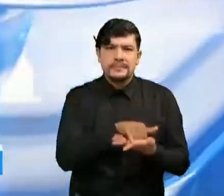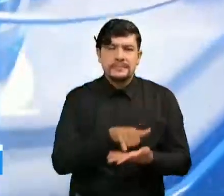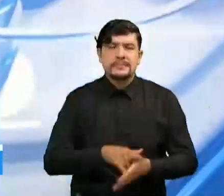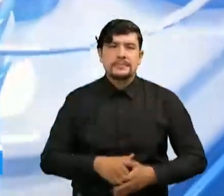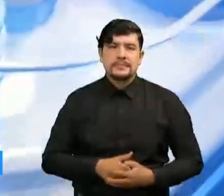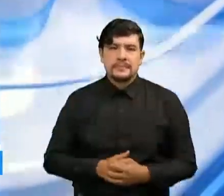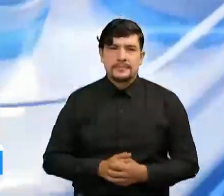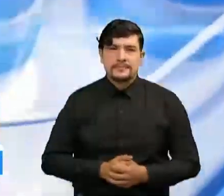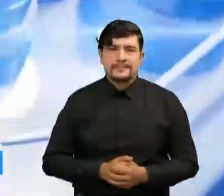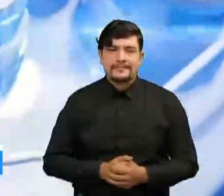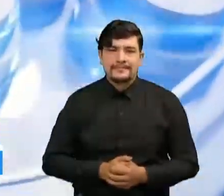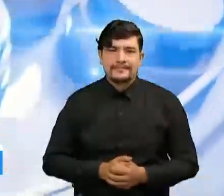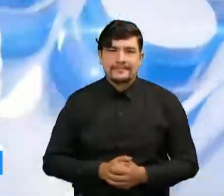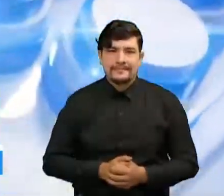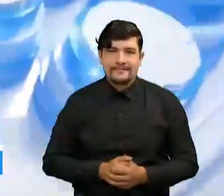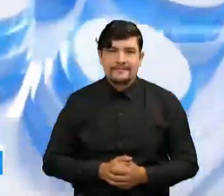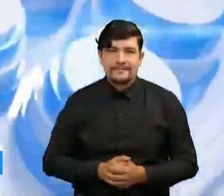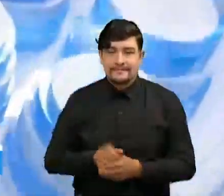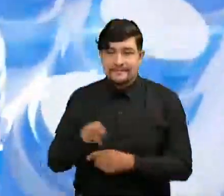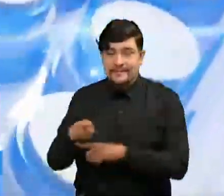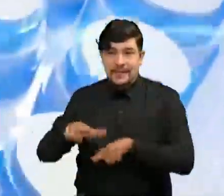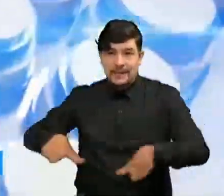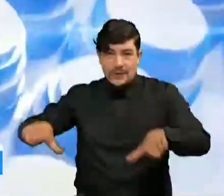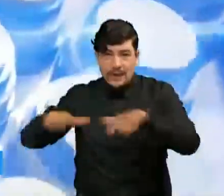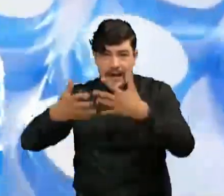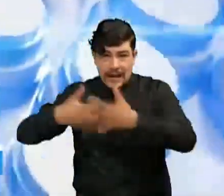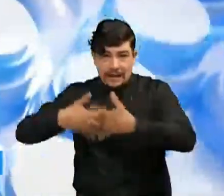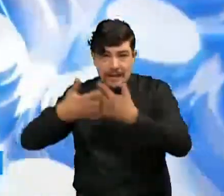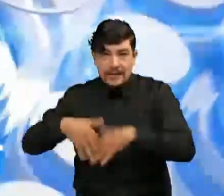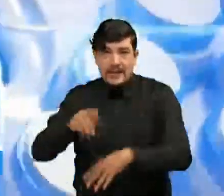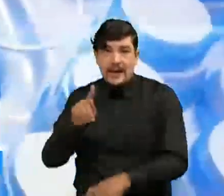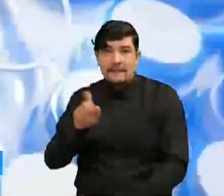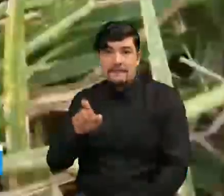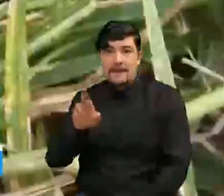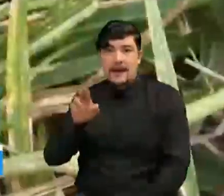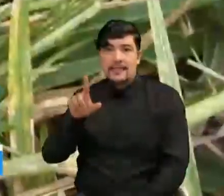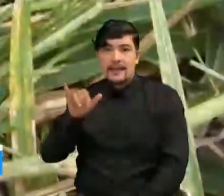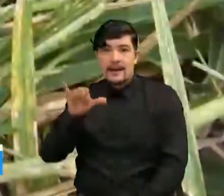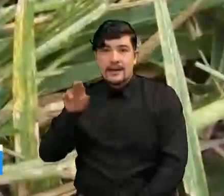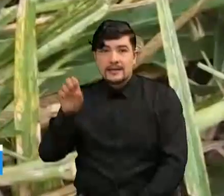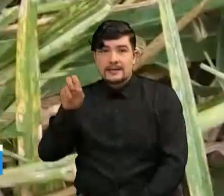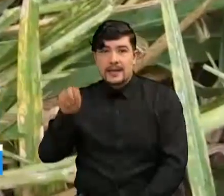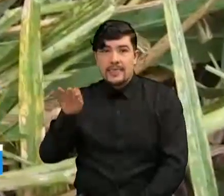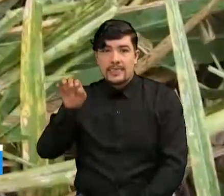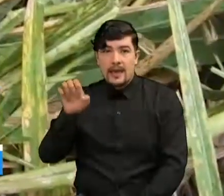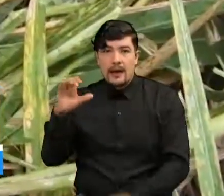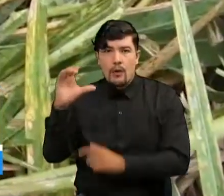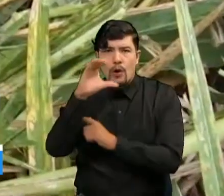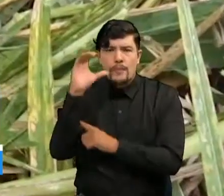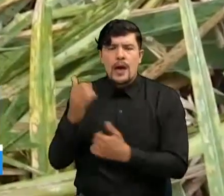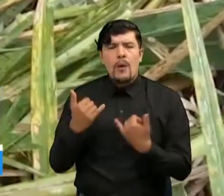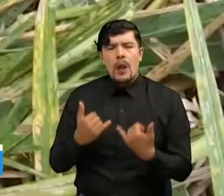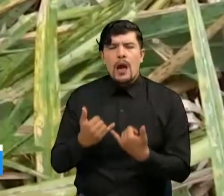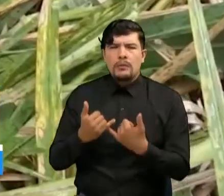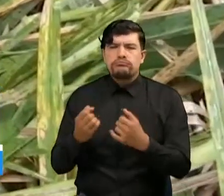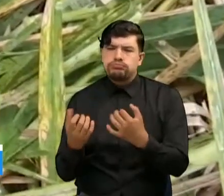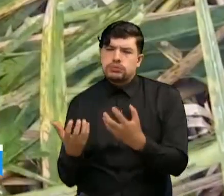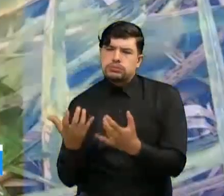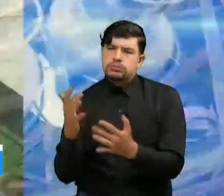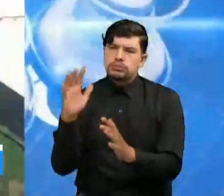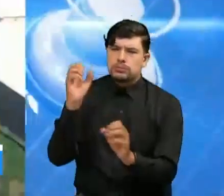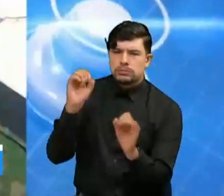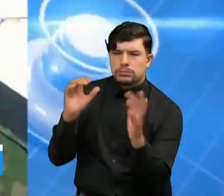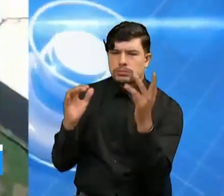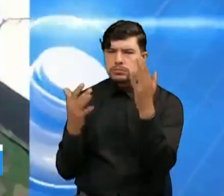los lotes que vienen siendo invadidos en el sector de fertilizantes colombianos fueron hallados unos restos socios que al parecer serían del joven david